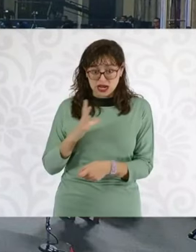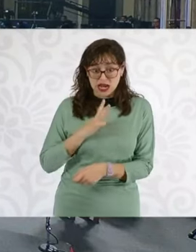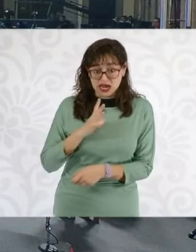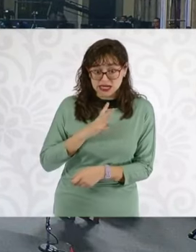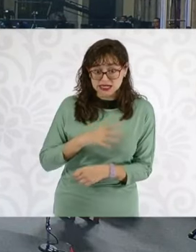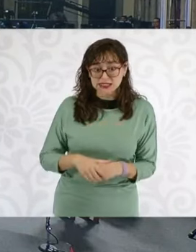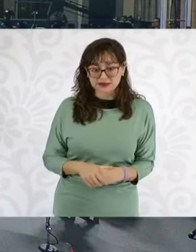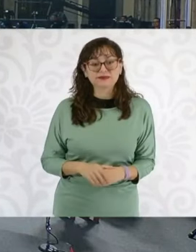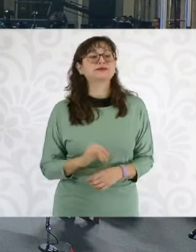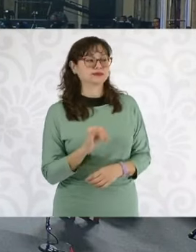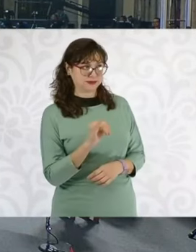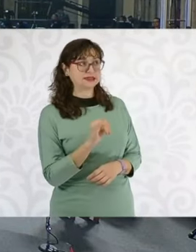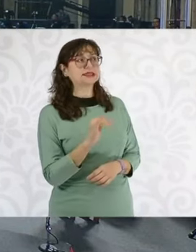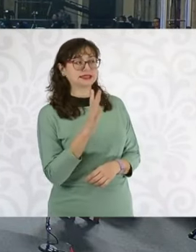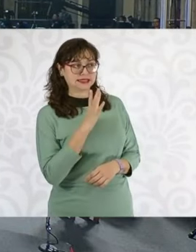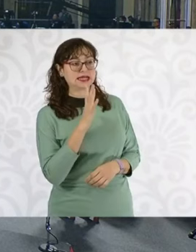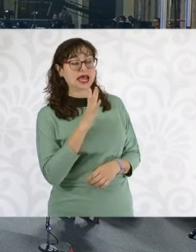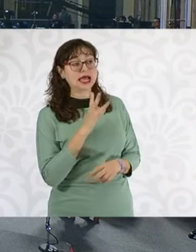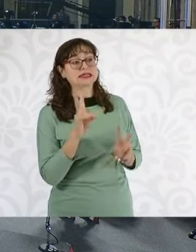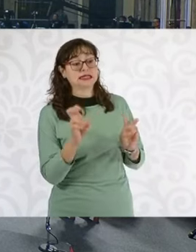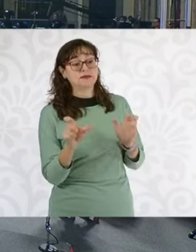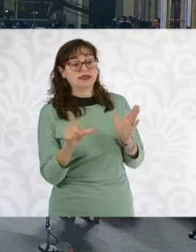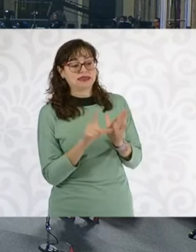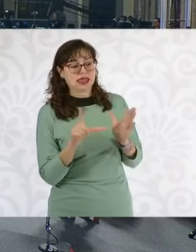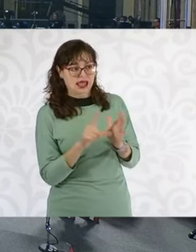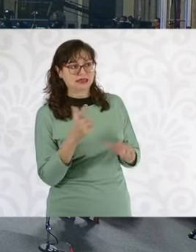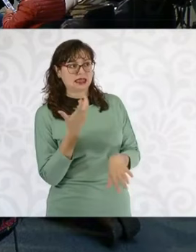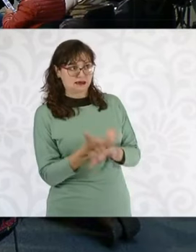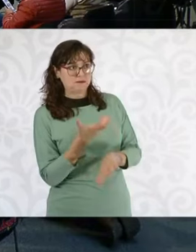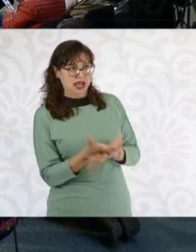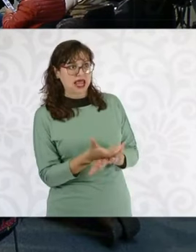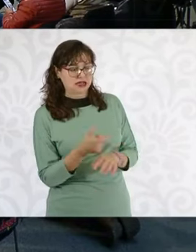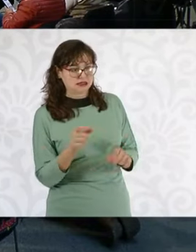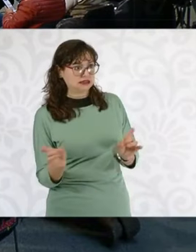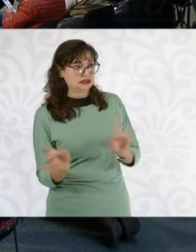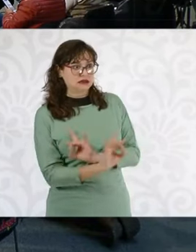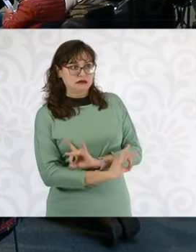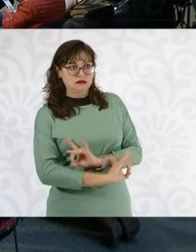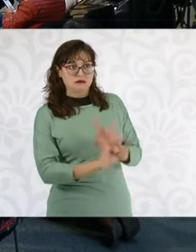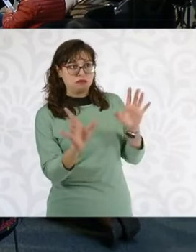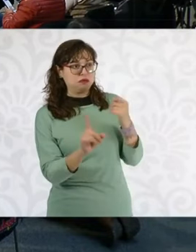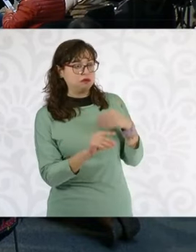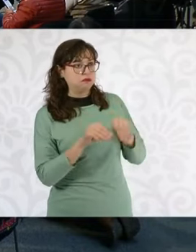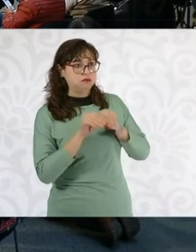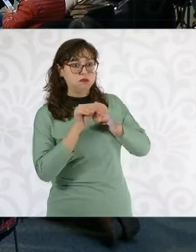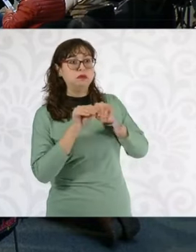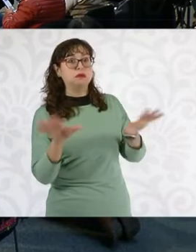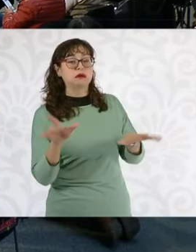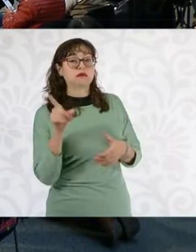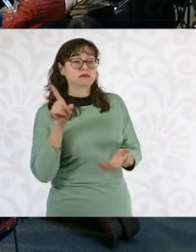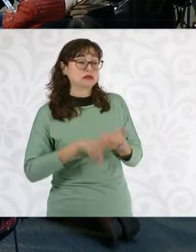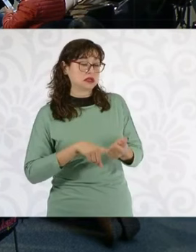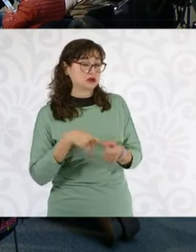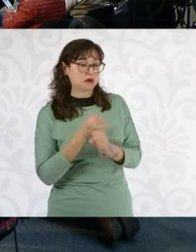llama. Exactamente, en el caso de las tarjetas American Express, cuando surge el escándalo, pues abren un expediente y todavía